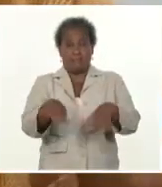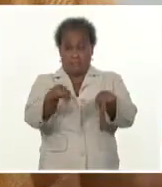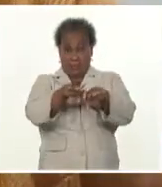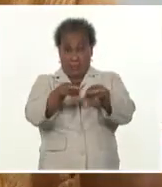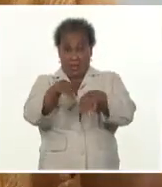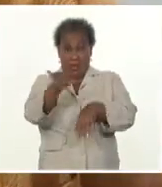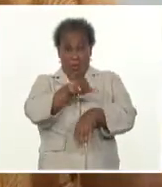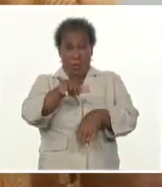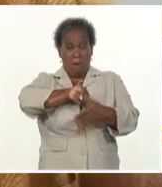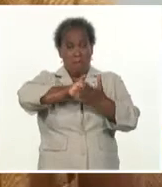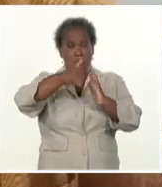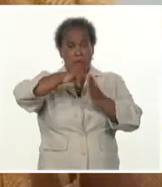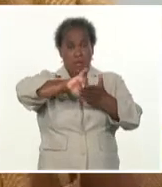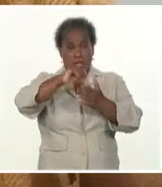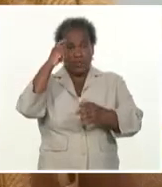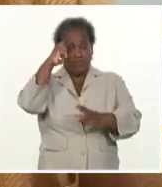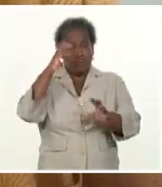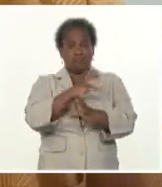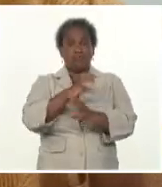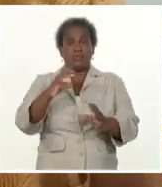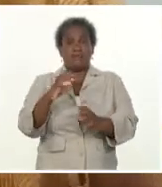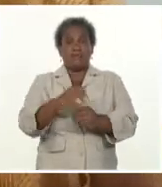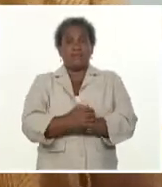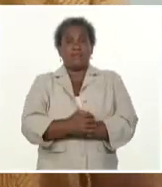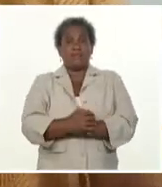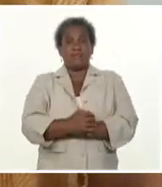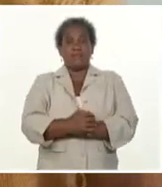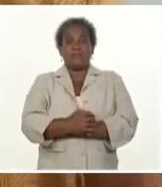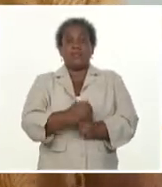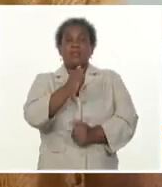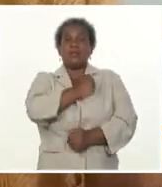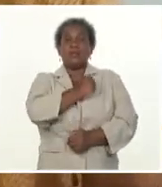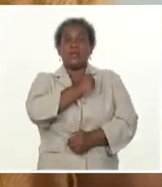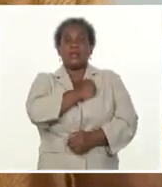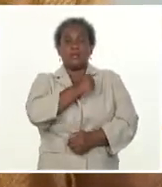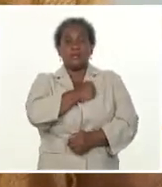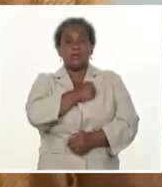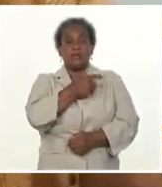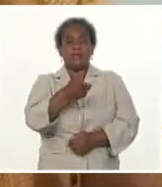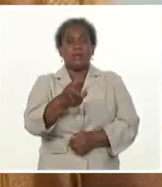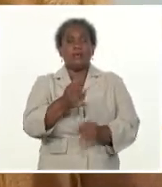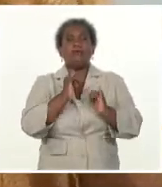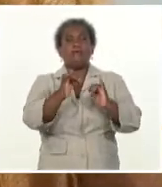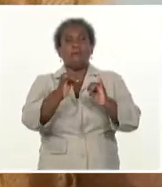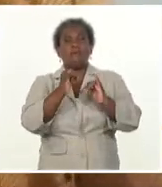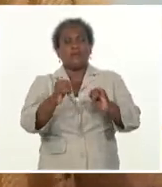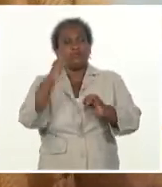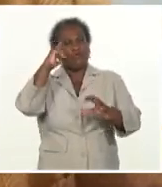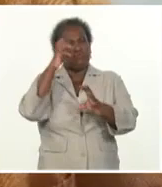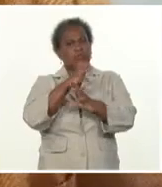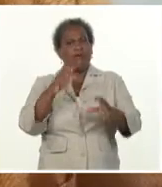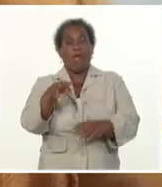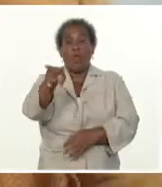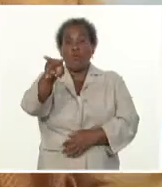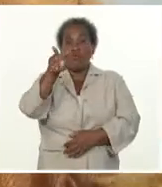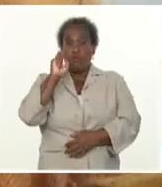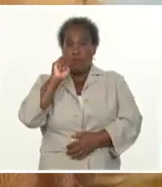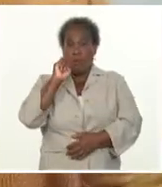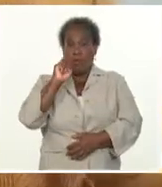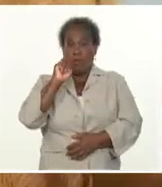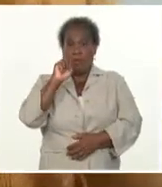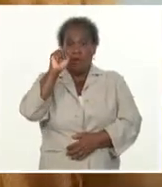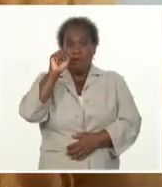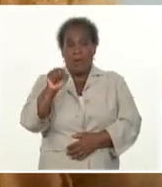científicos encaminados a buscar nueva información científica para, como decimos,